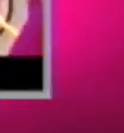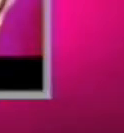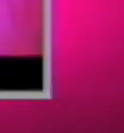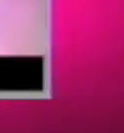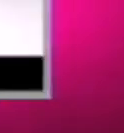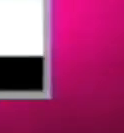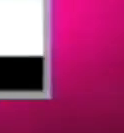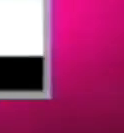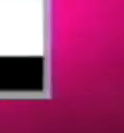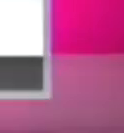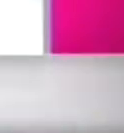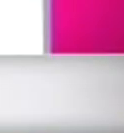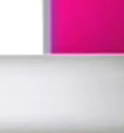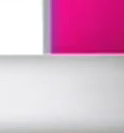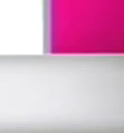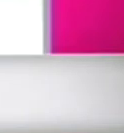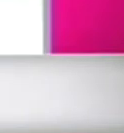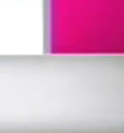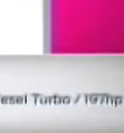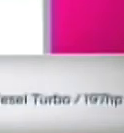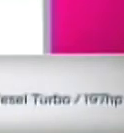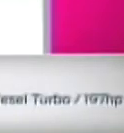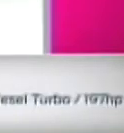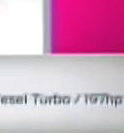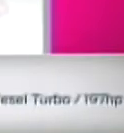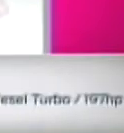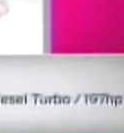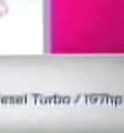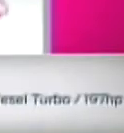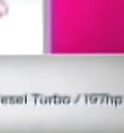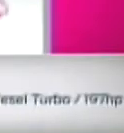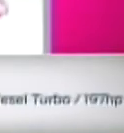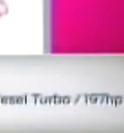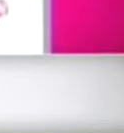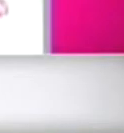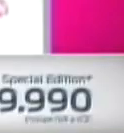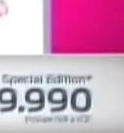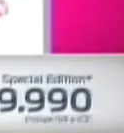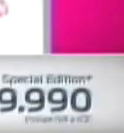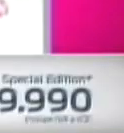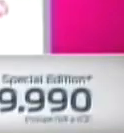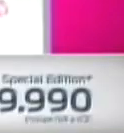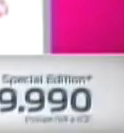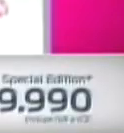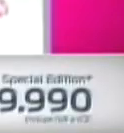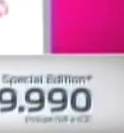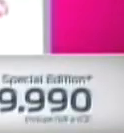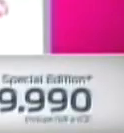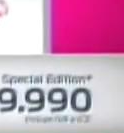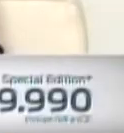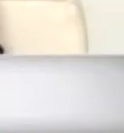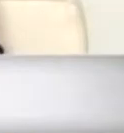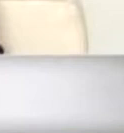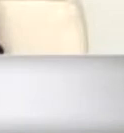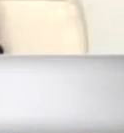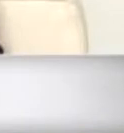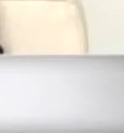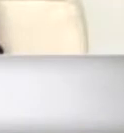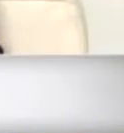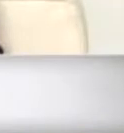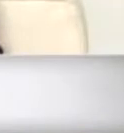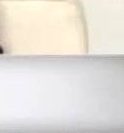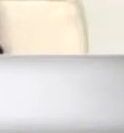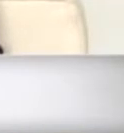poder llegar al color dorado del dulce. Entonces, en línea, una vez que Confiteca y Olimpiadas decidieron trabajar en